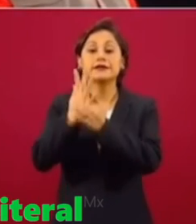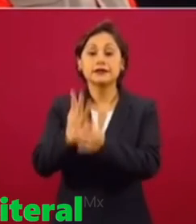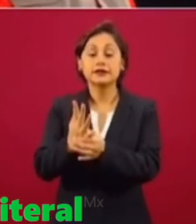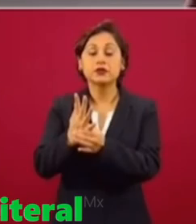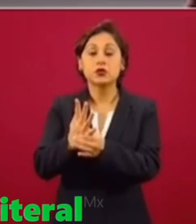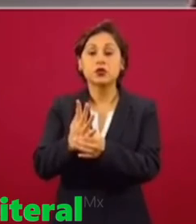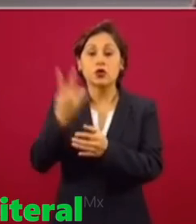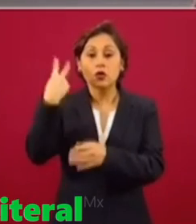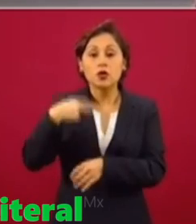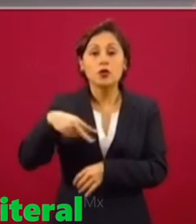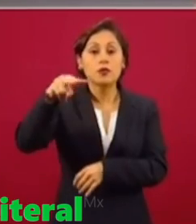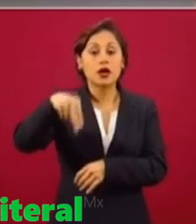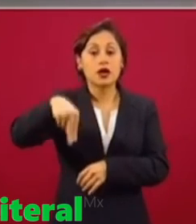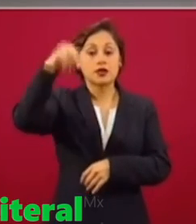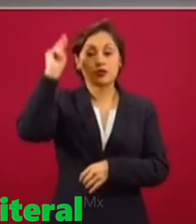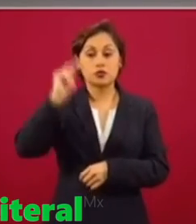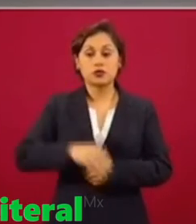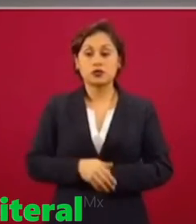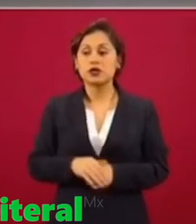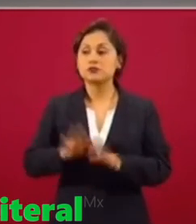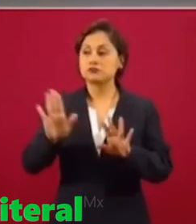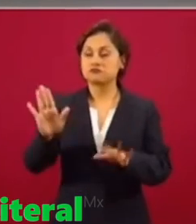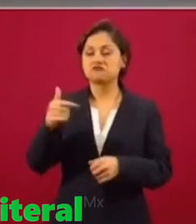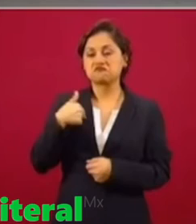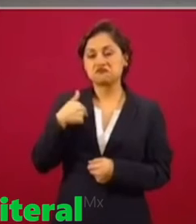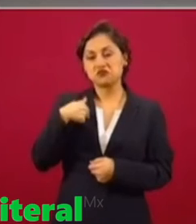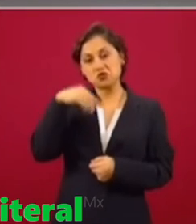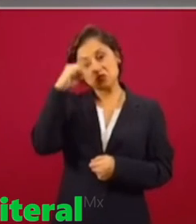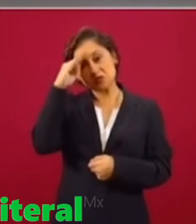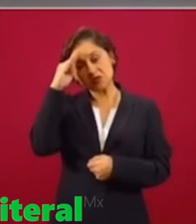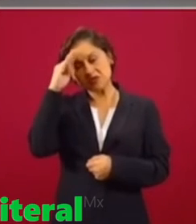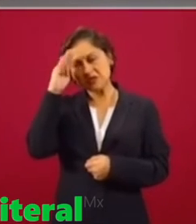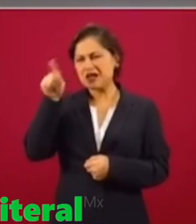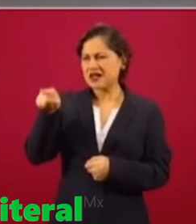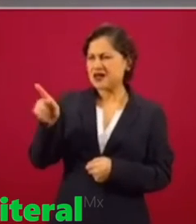equivoco. Lo sigo valorando. Tengo como tres opciones. ¿Por qué lo valora?